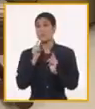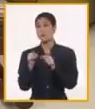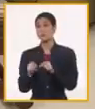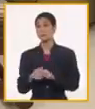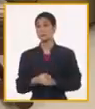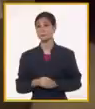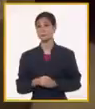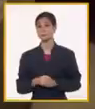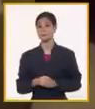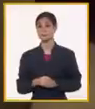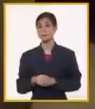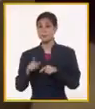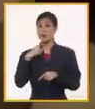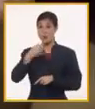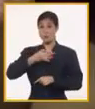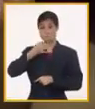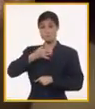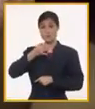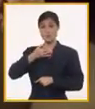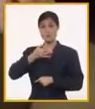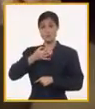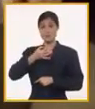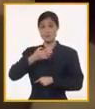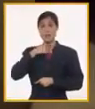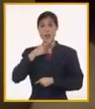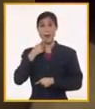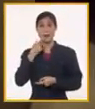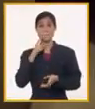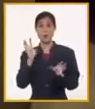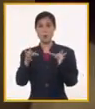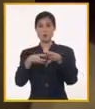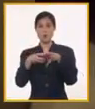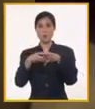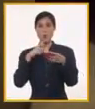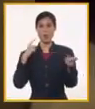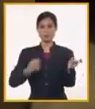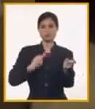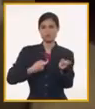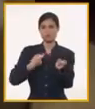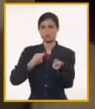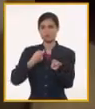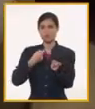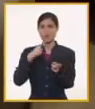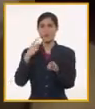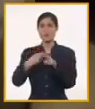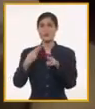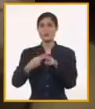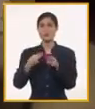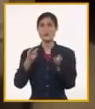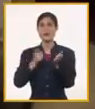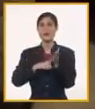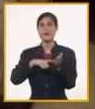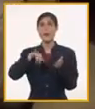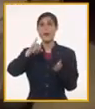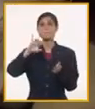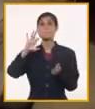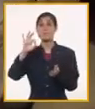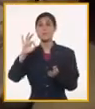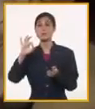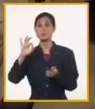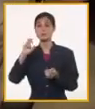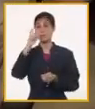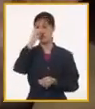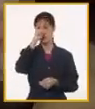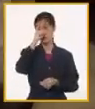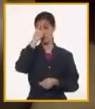él lo narra cuando el combate de Alegría del Pío, que el Che dice que tenía que dejar o la mochila donde él tenía